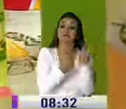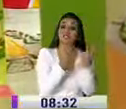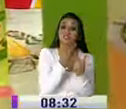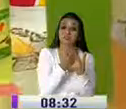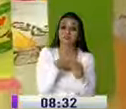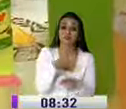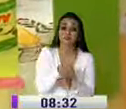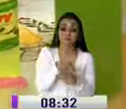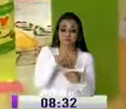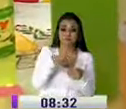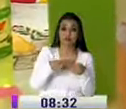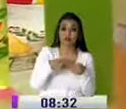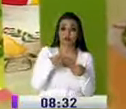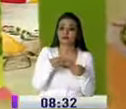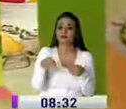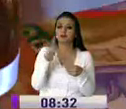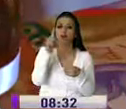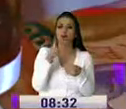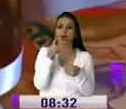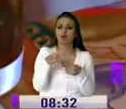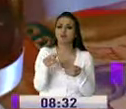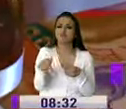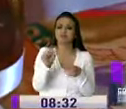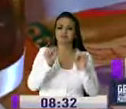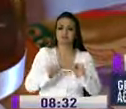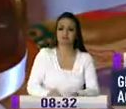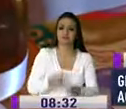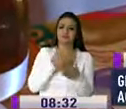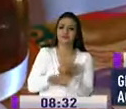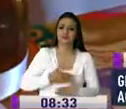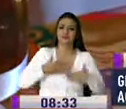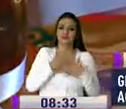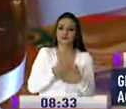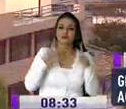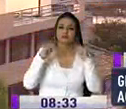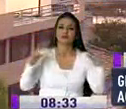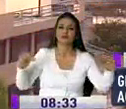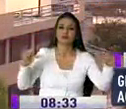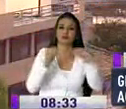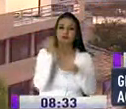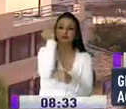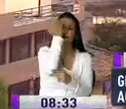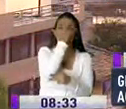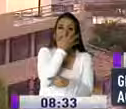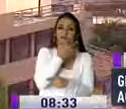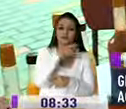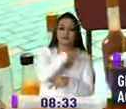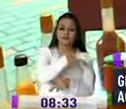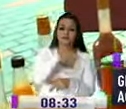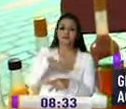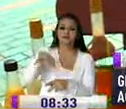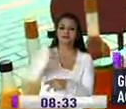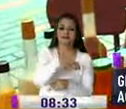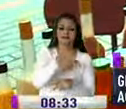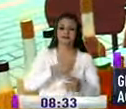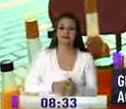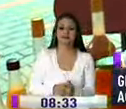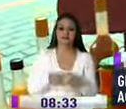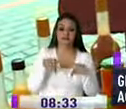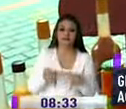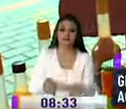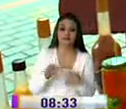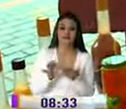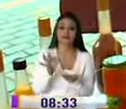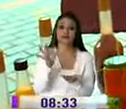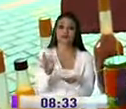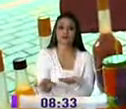solo 1 hora y media de la capital. No deje de disfrutar de la magia y el encanto de la ruta escondida. Este pueblo es